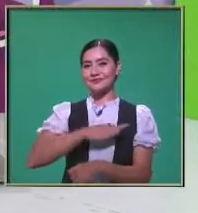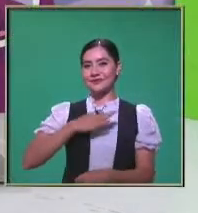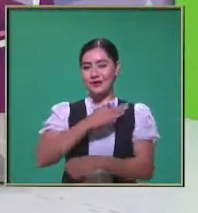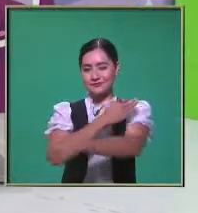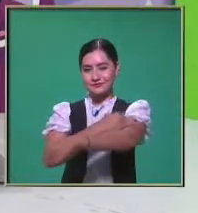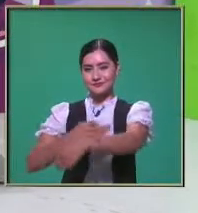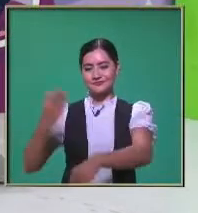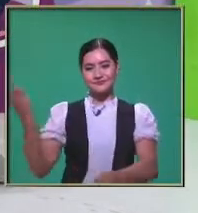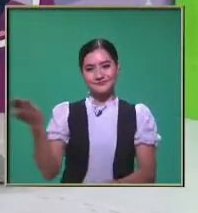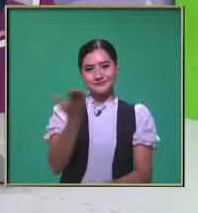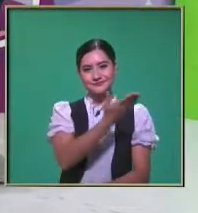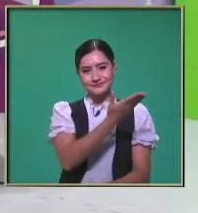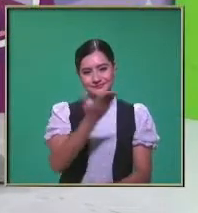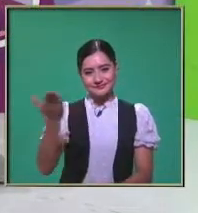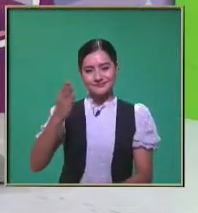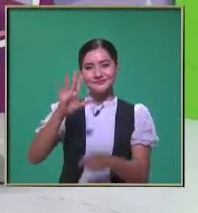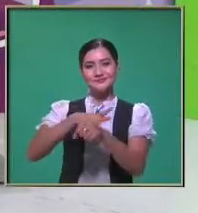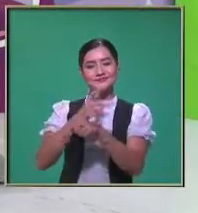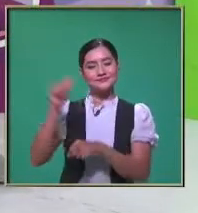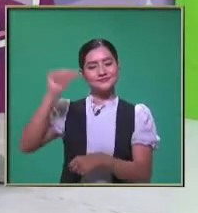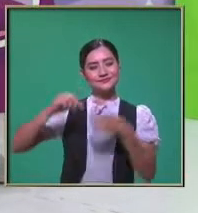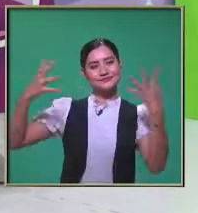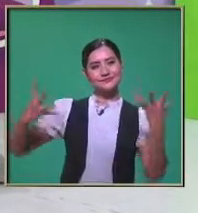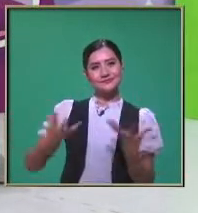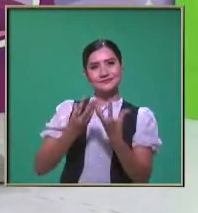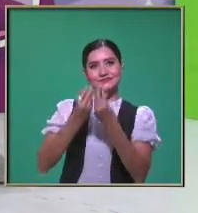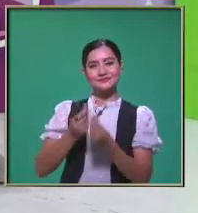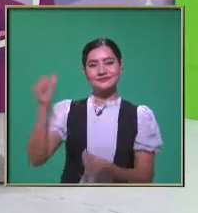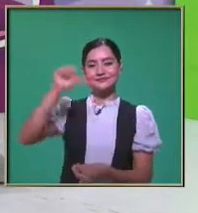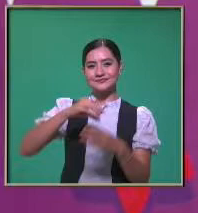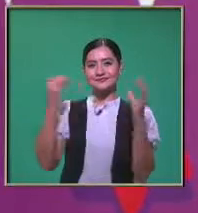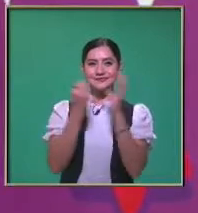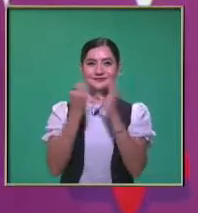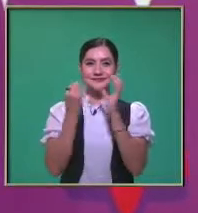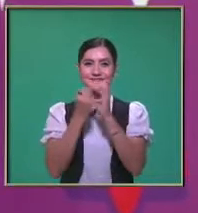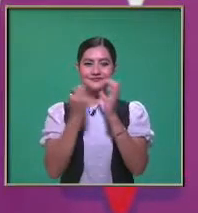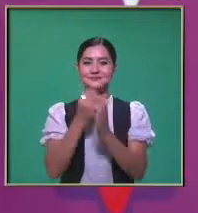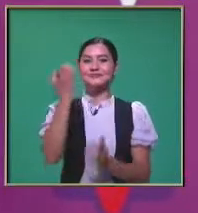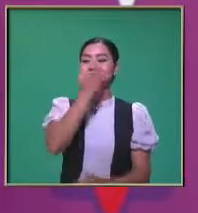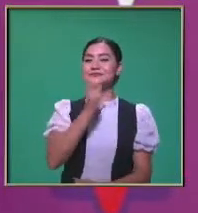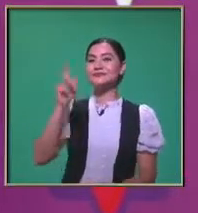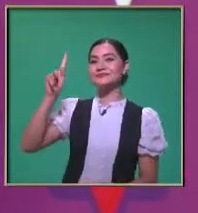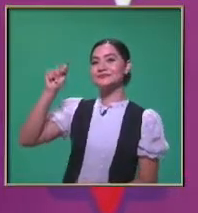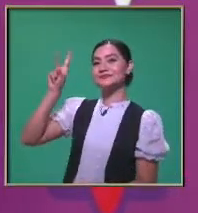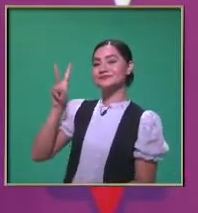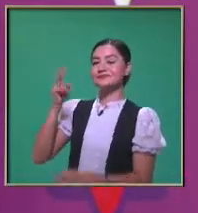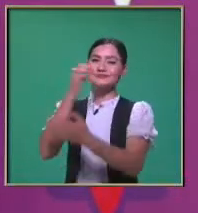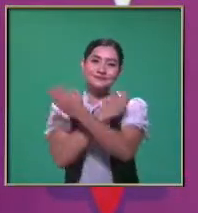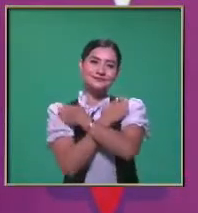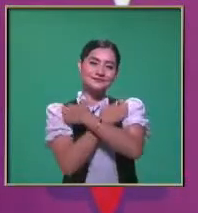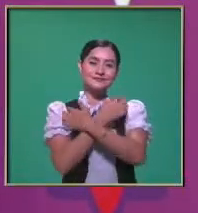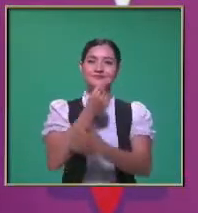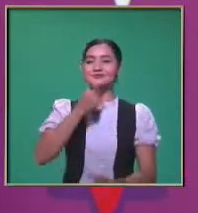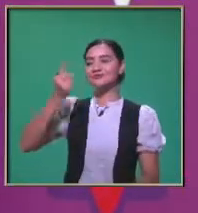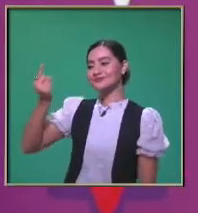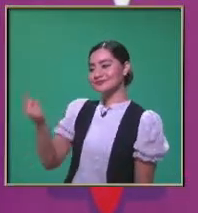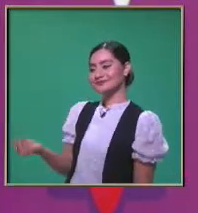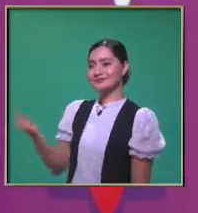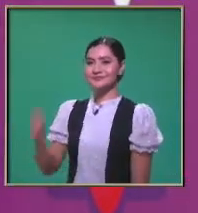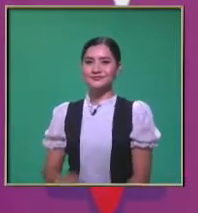Estamos otra vez aquí con ustedes en este su programa de Escuela TV Educación